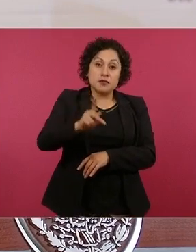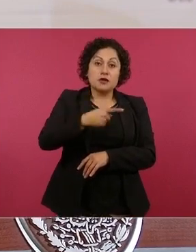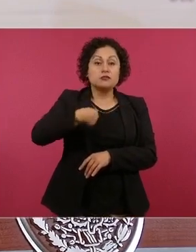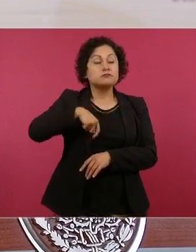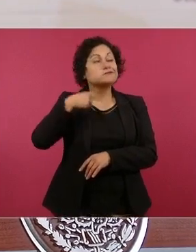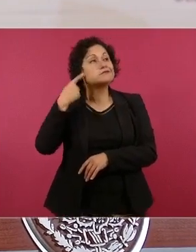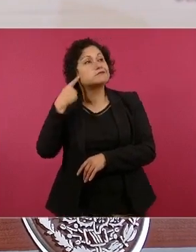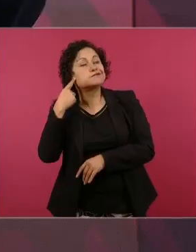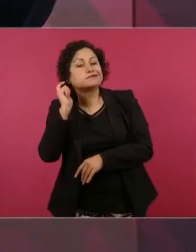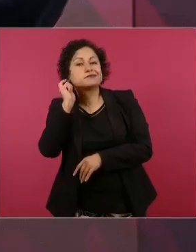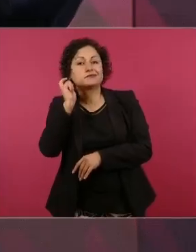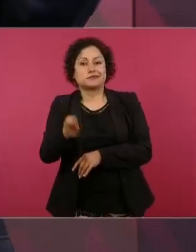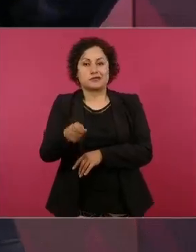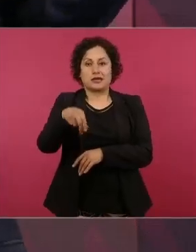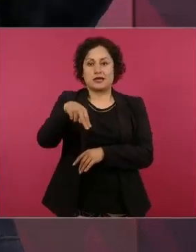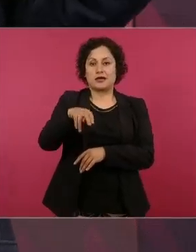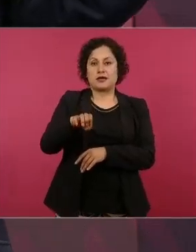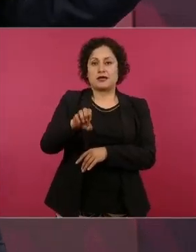desde